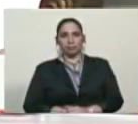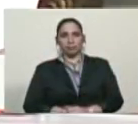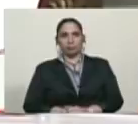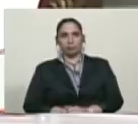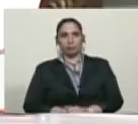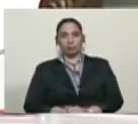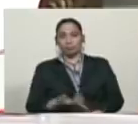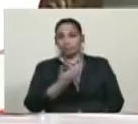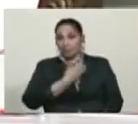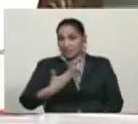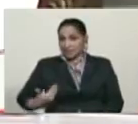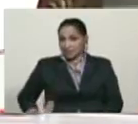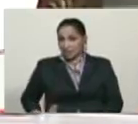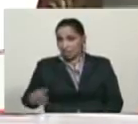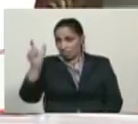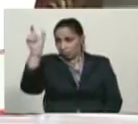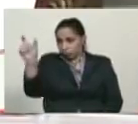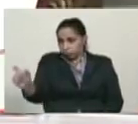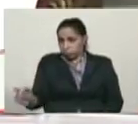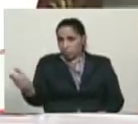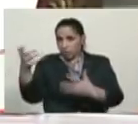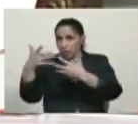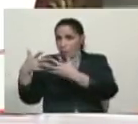presidente de eeuu